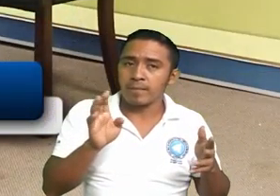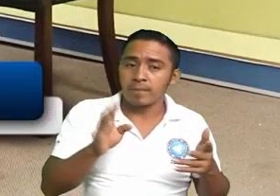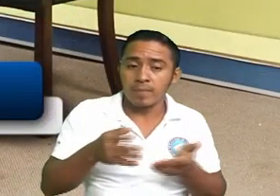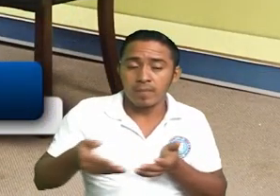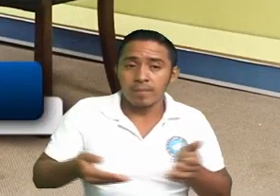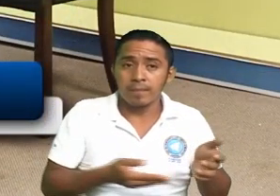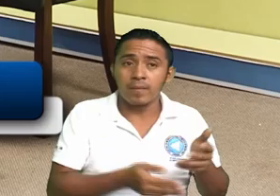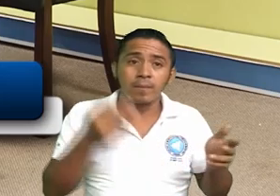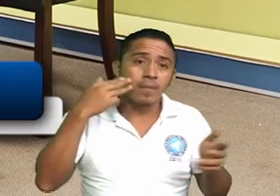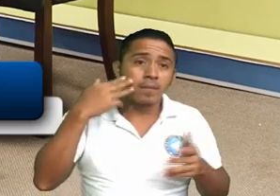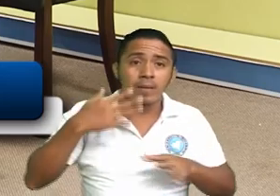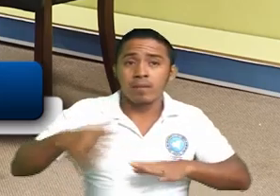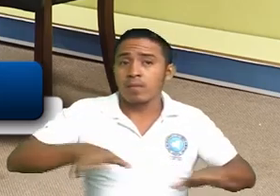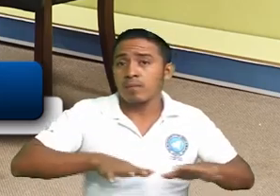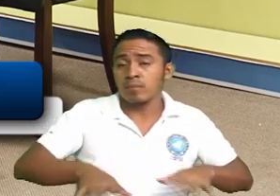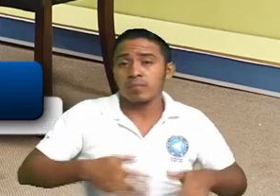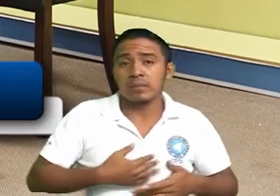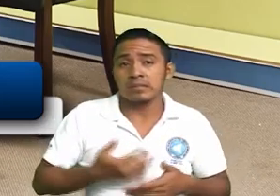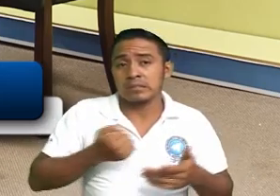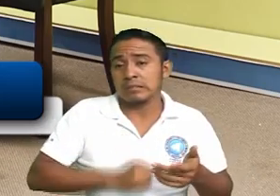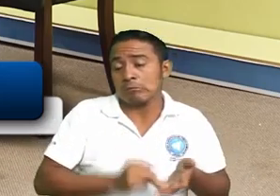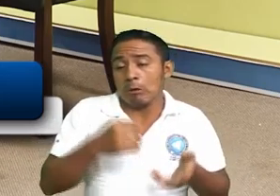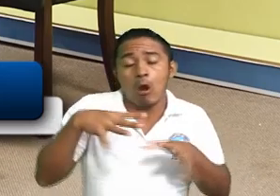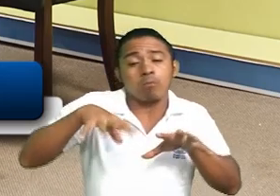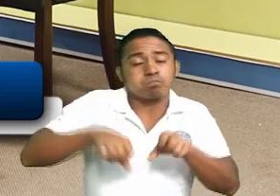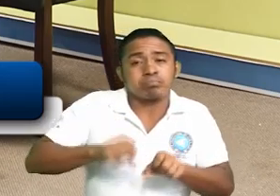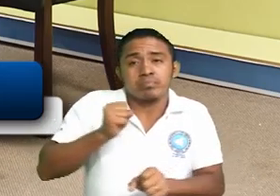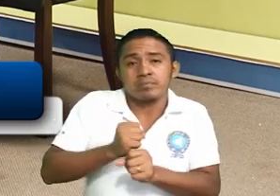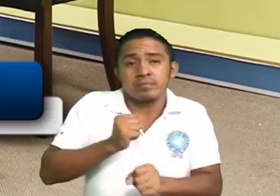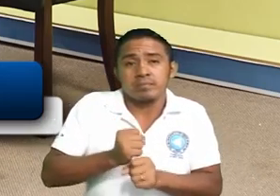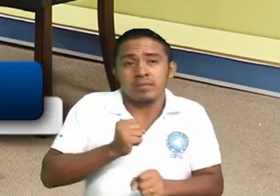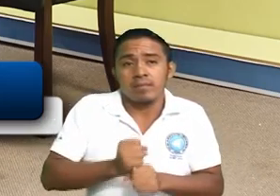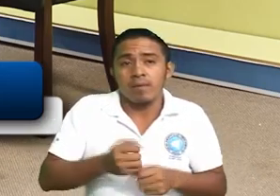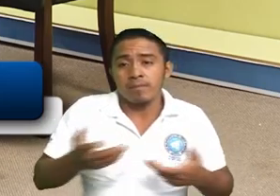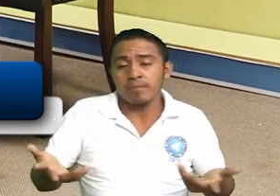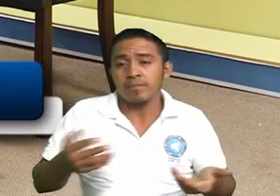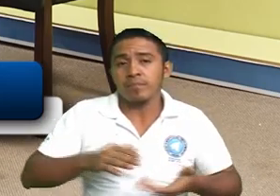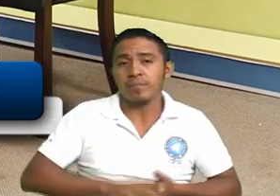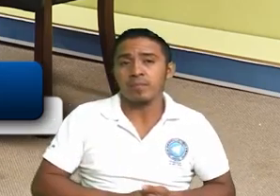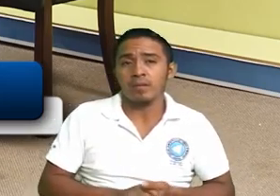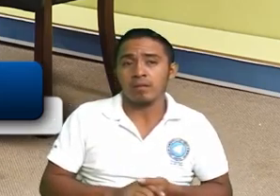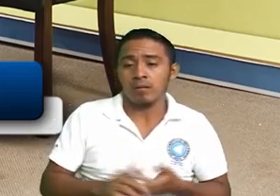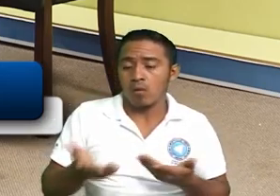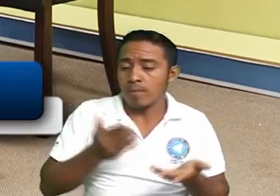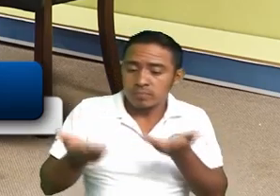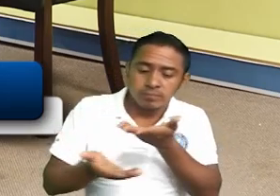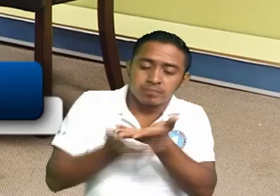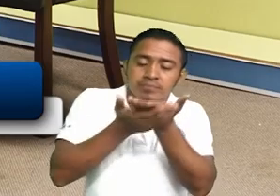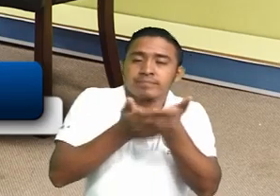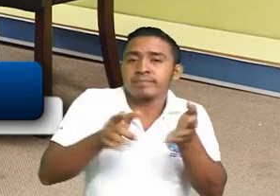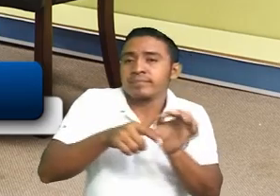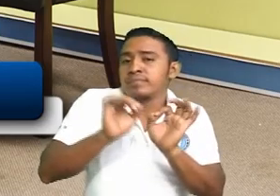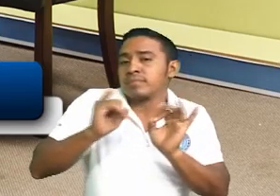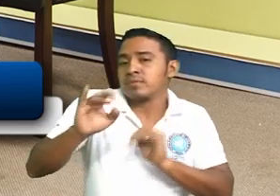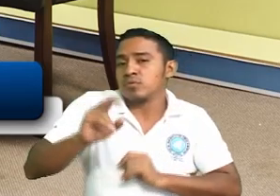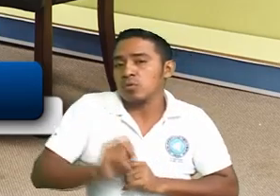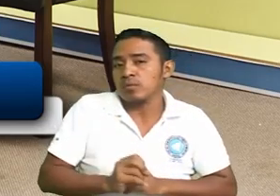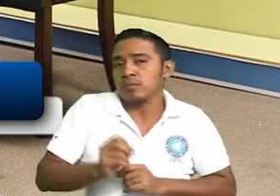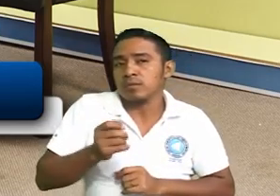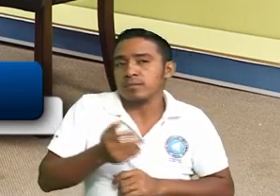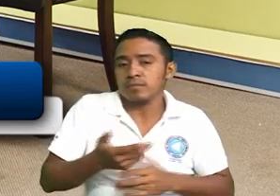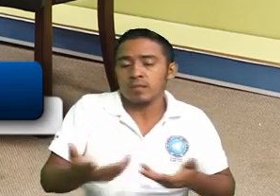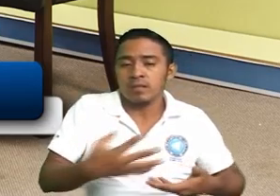polvo. Ajá. La leche que no viene del pecho de la madre. ¿Qué tan recomendable es, a qué tiempo es